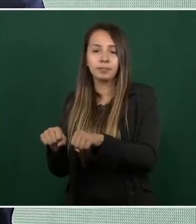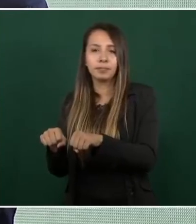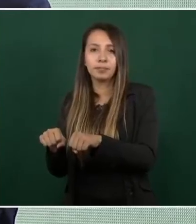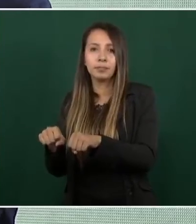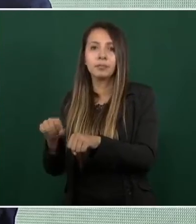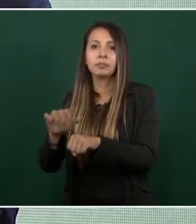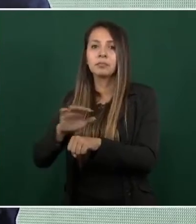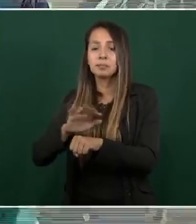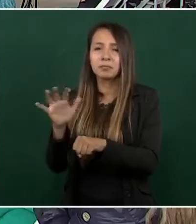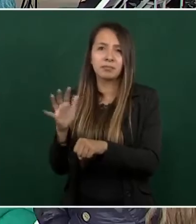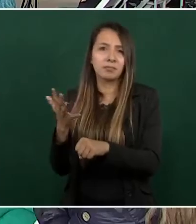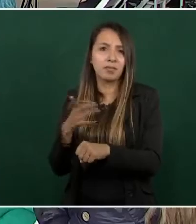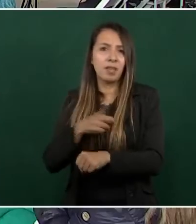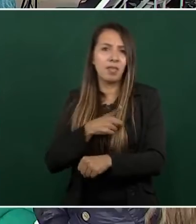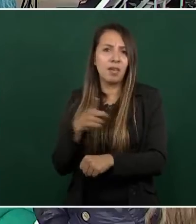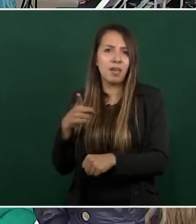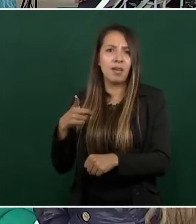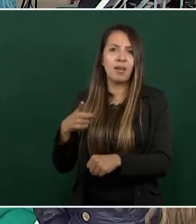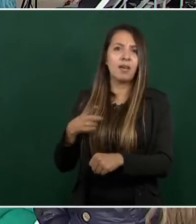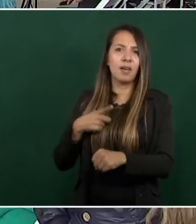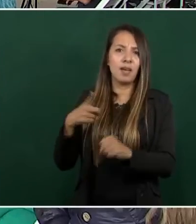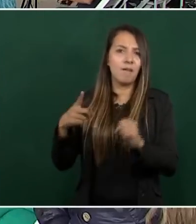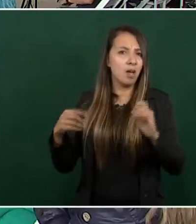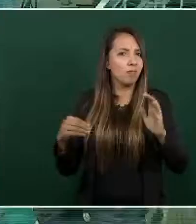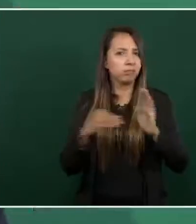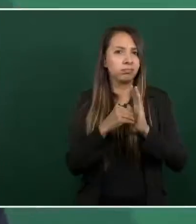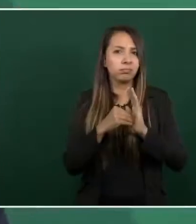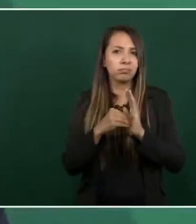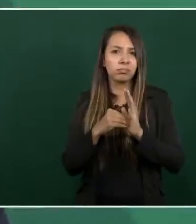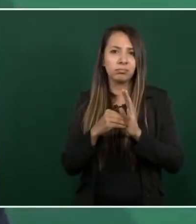Y debe de quedar ya de manifiesto,